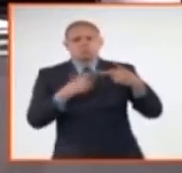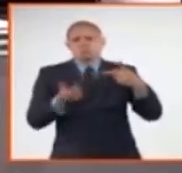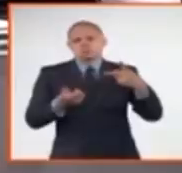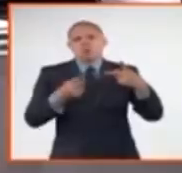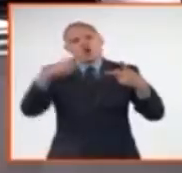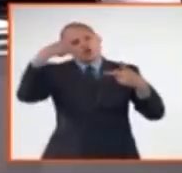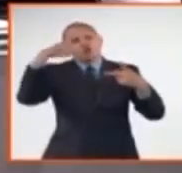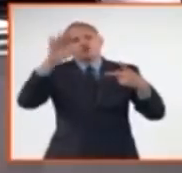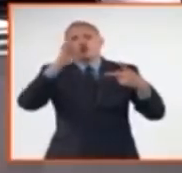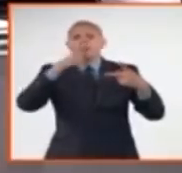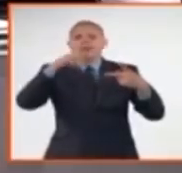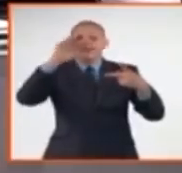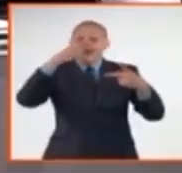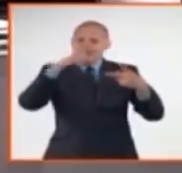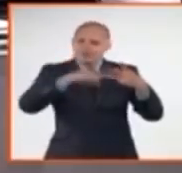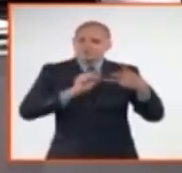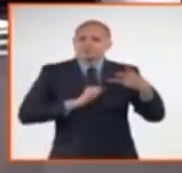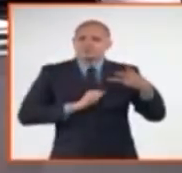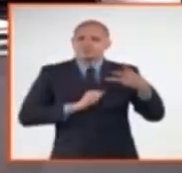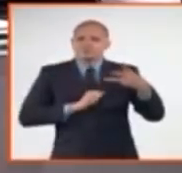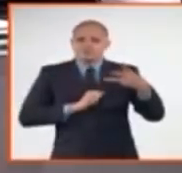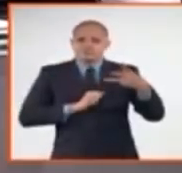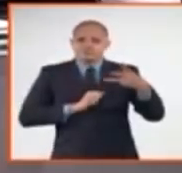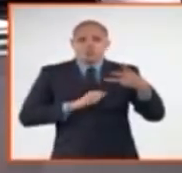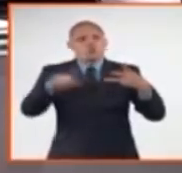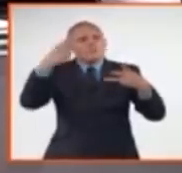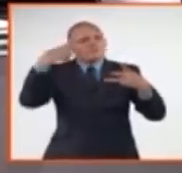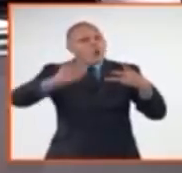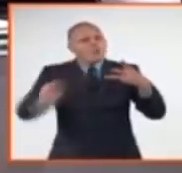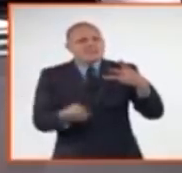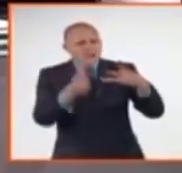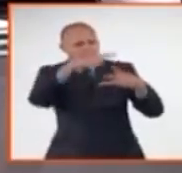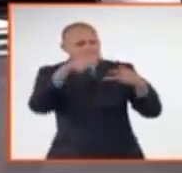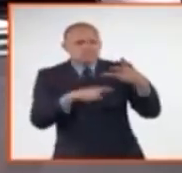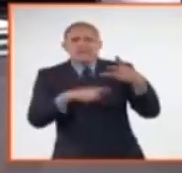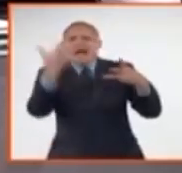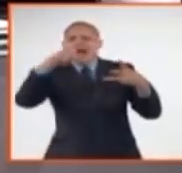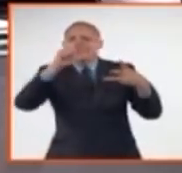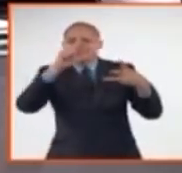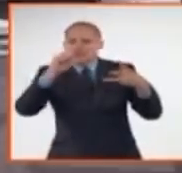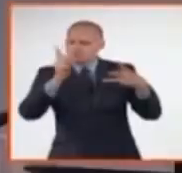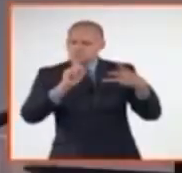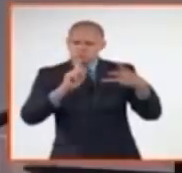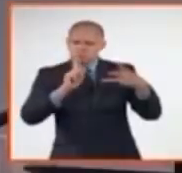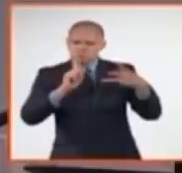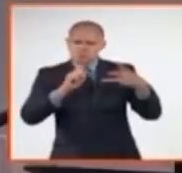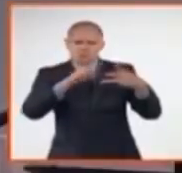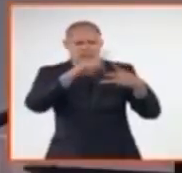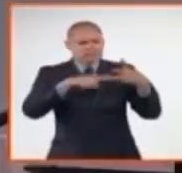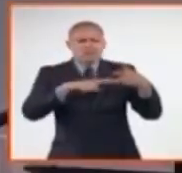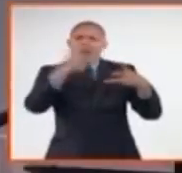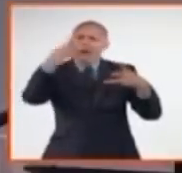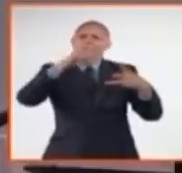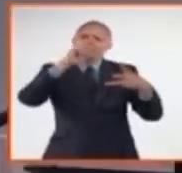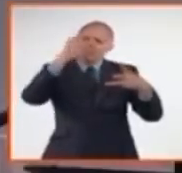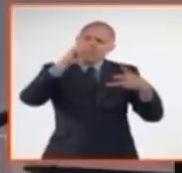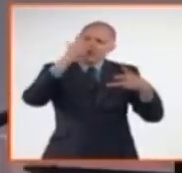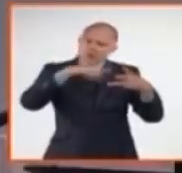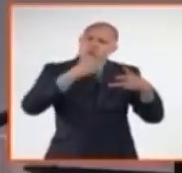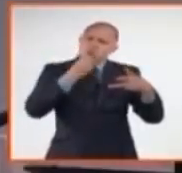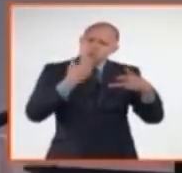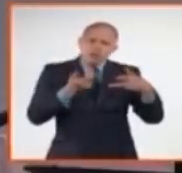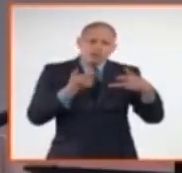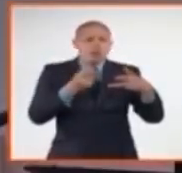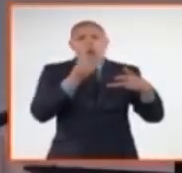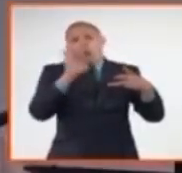leve pues la posible la posibilidad de inmunidad del organismo ante esta ante estas cepas y ésta en algunas nuestras que son seguras de sus unidades que son muy